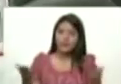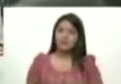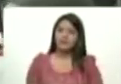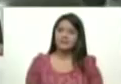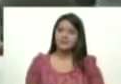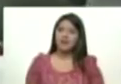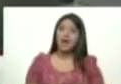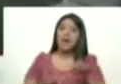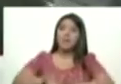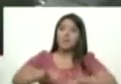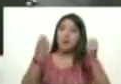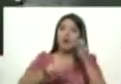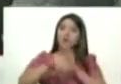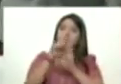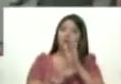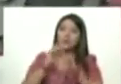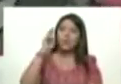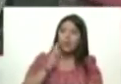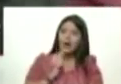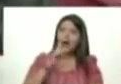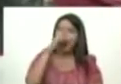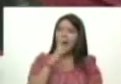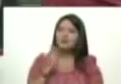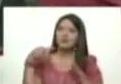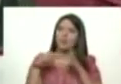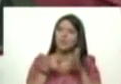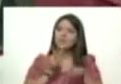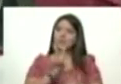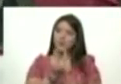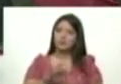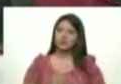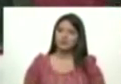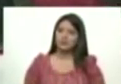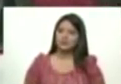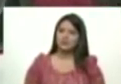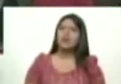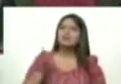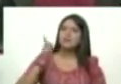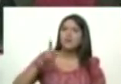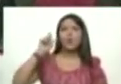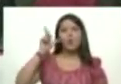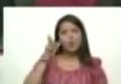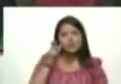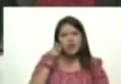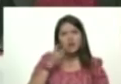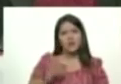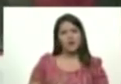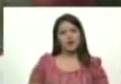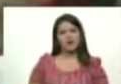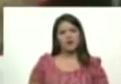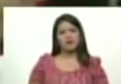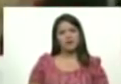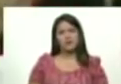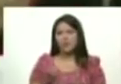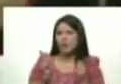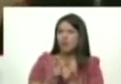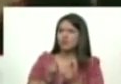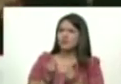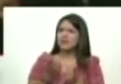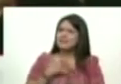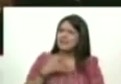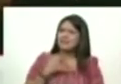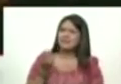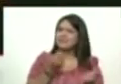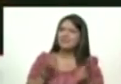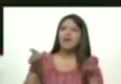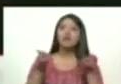la Constitución Bolivariana en el año 2002. Lo escuchaba, señor Barbosa, y por minutos sentía que estaba